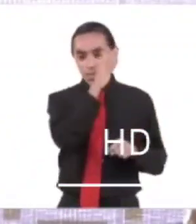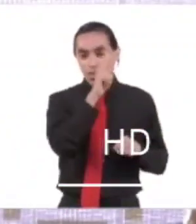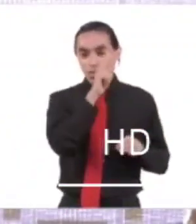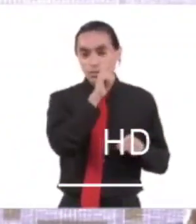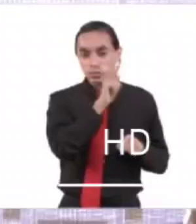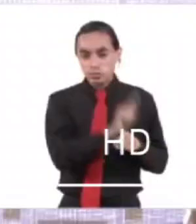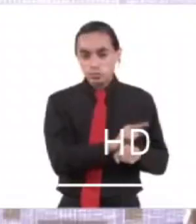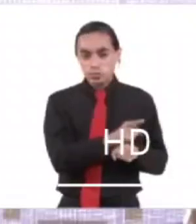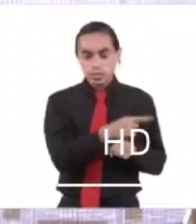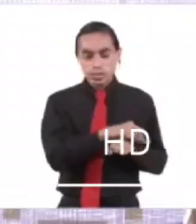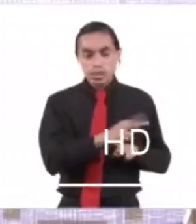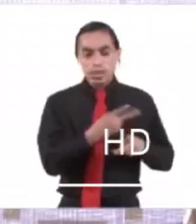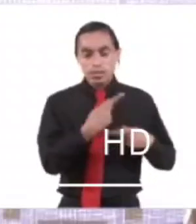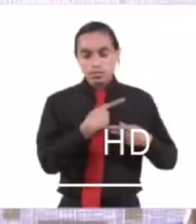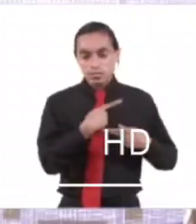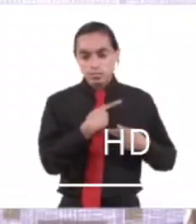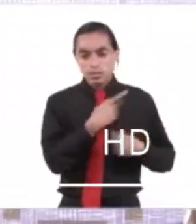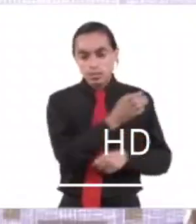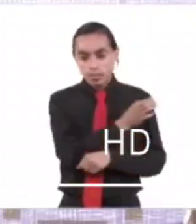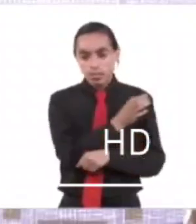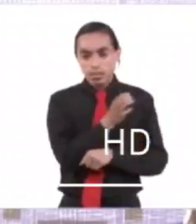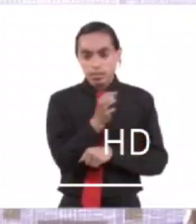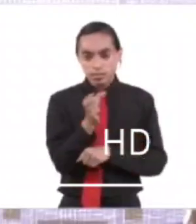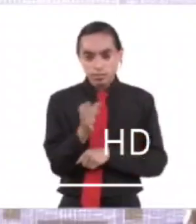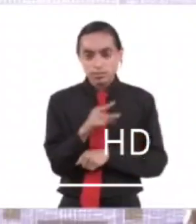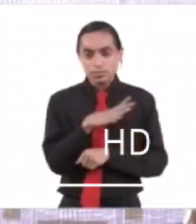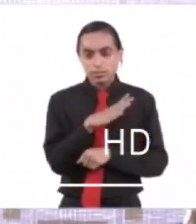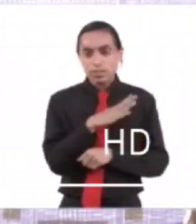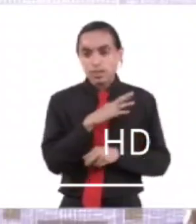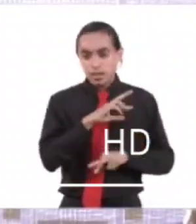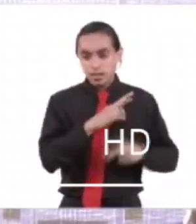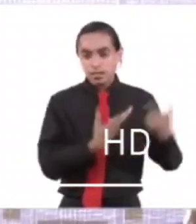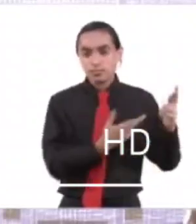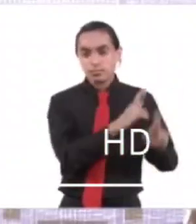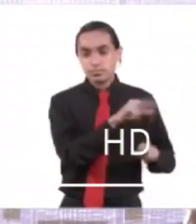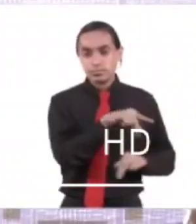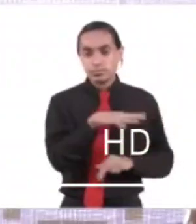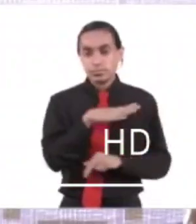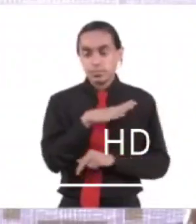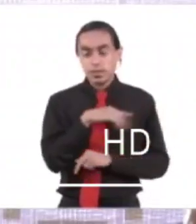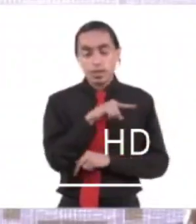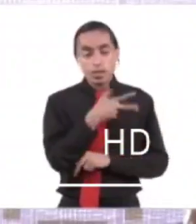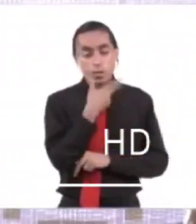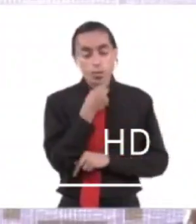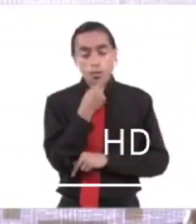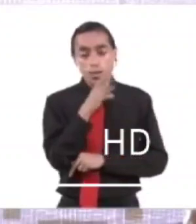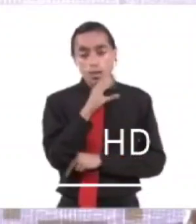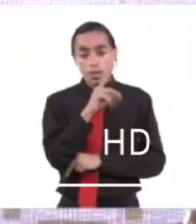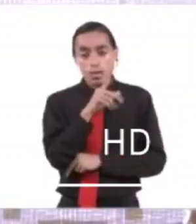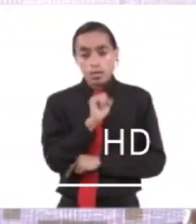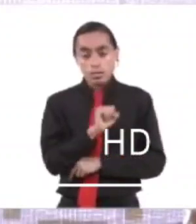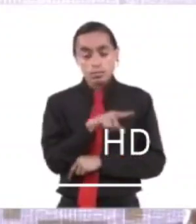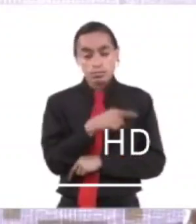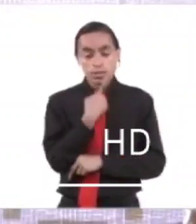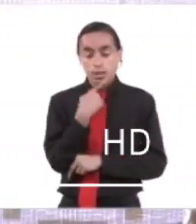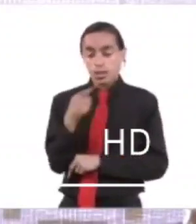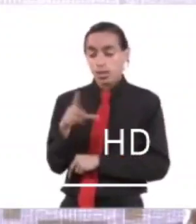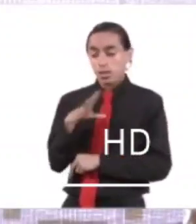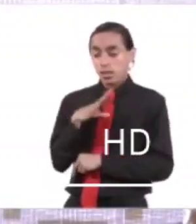las masas campesinas en la revolución. Monsiváis incluso denunció cómo